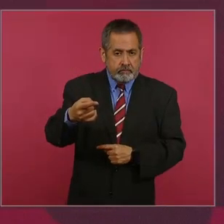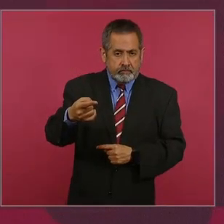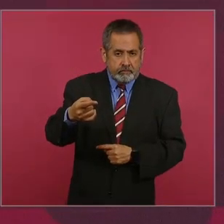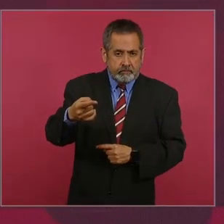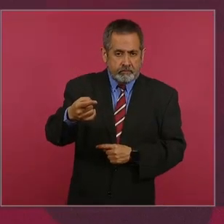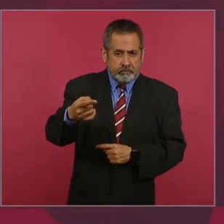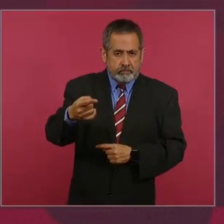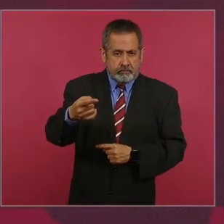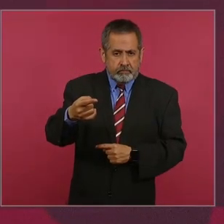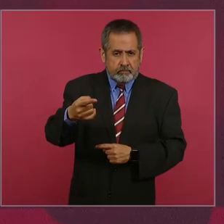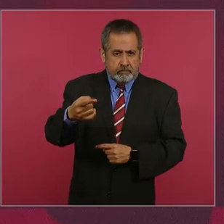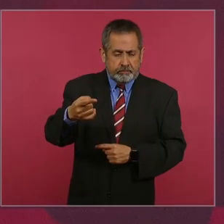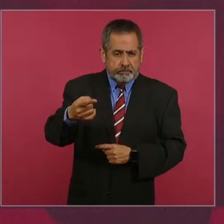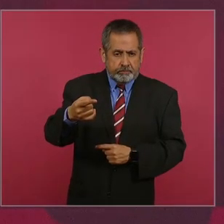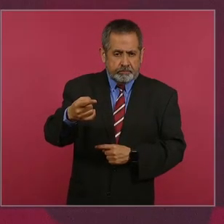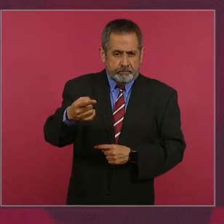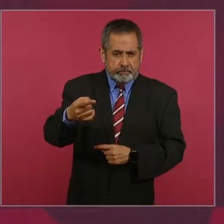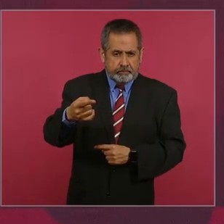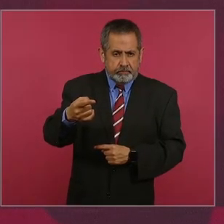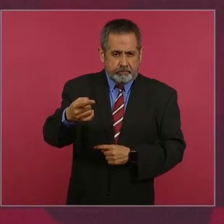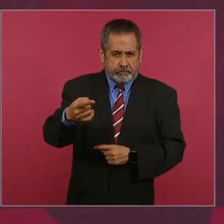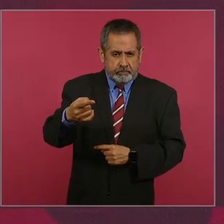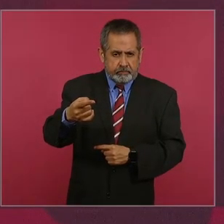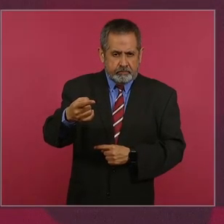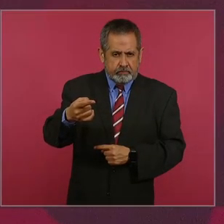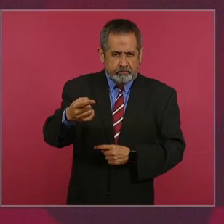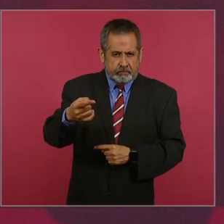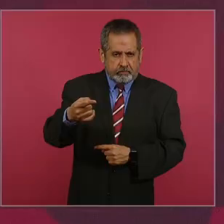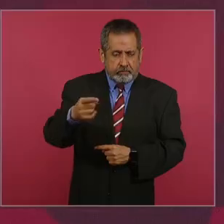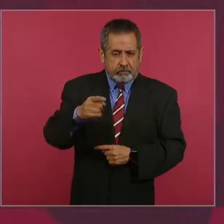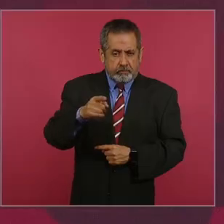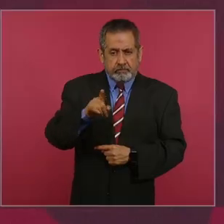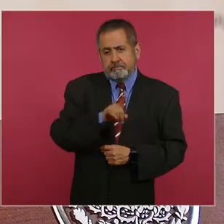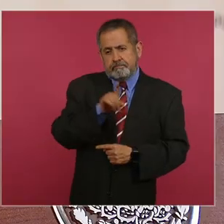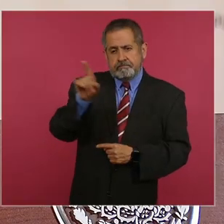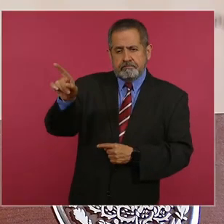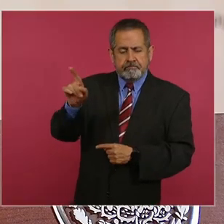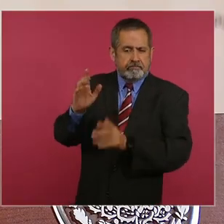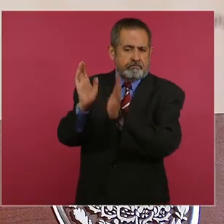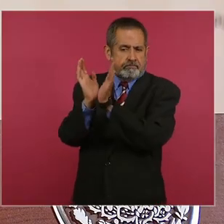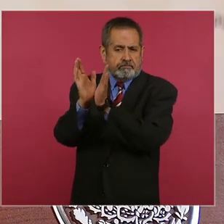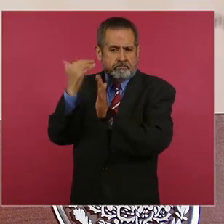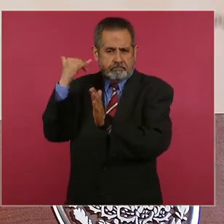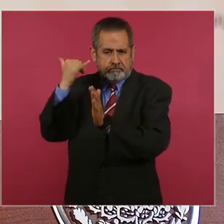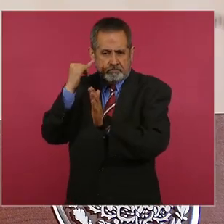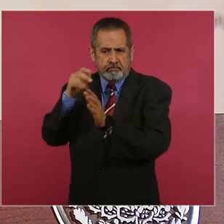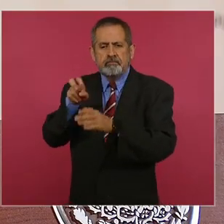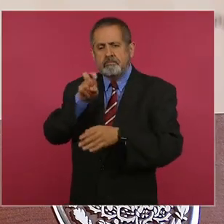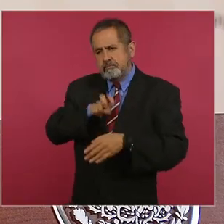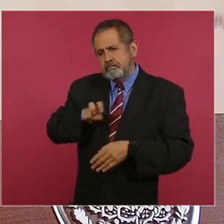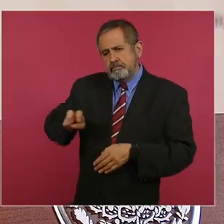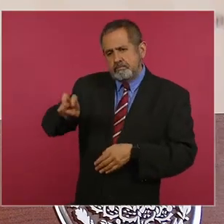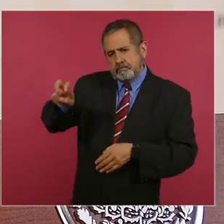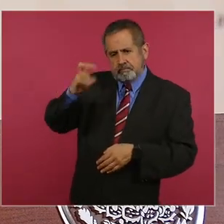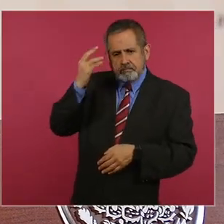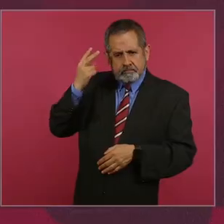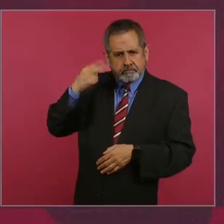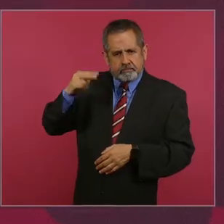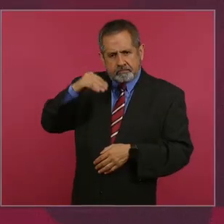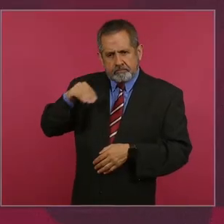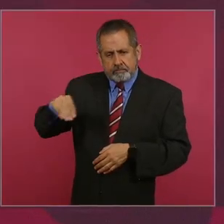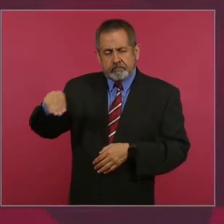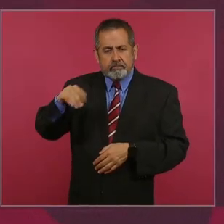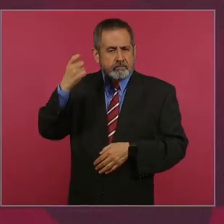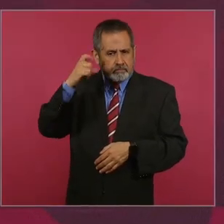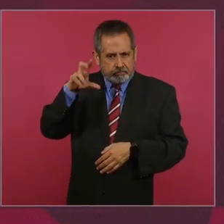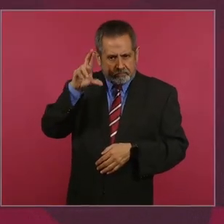llegamos hasta la península porque vamos a hacer un recorrido por